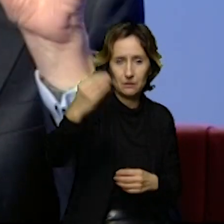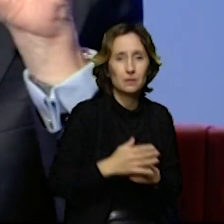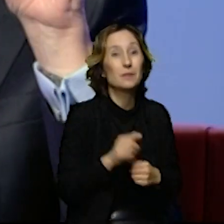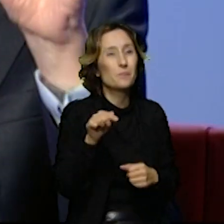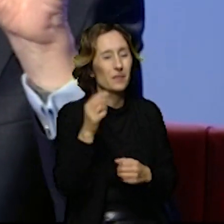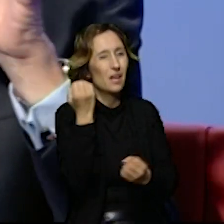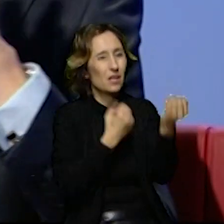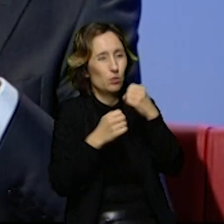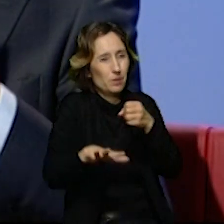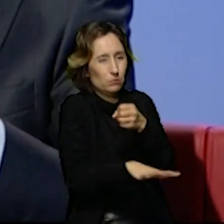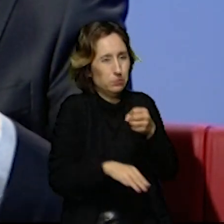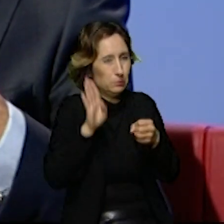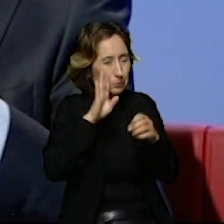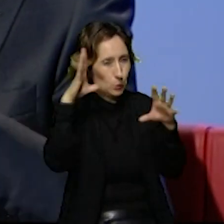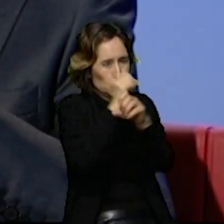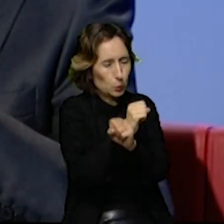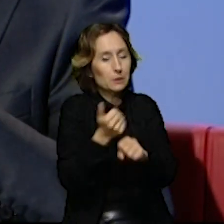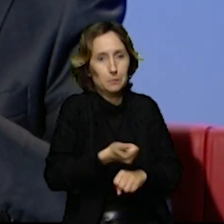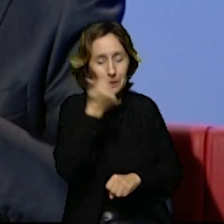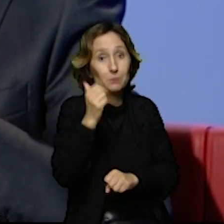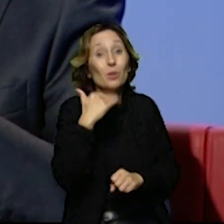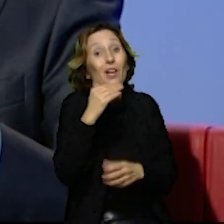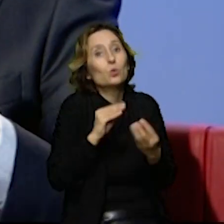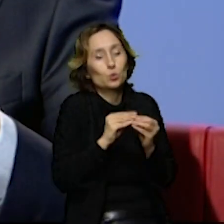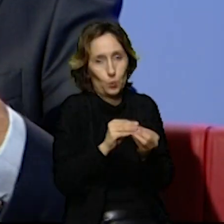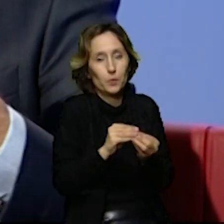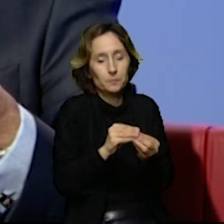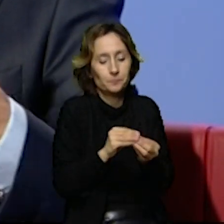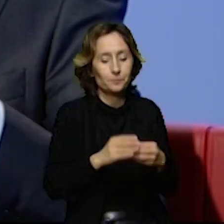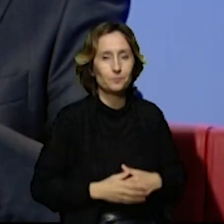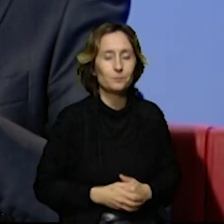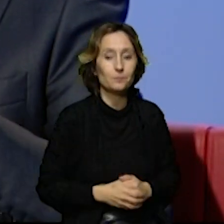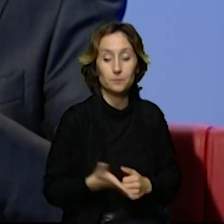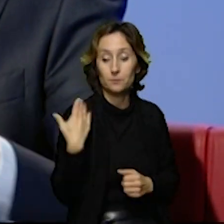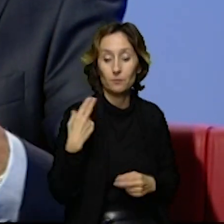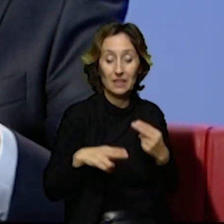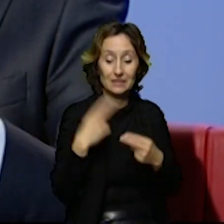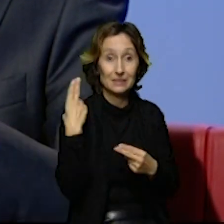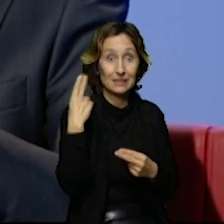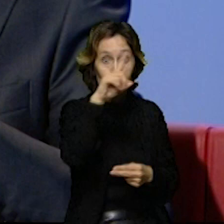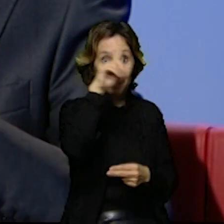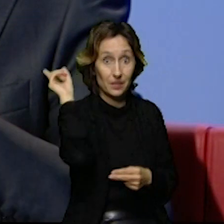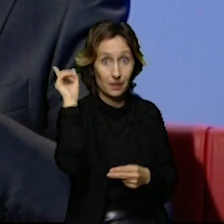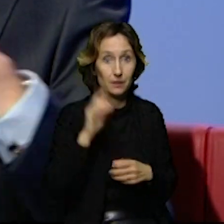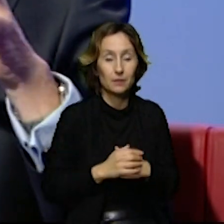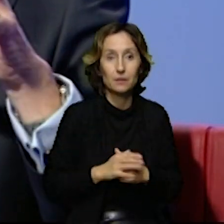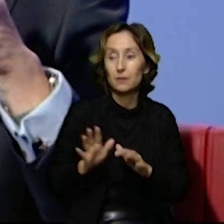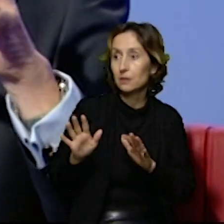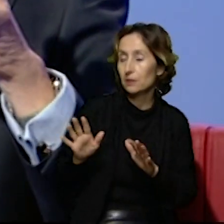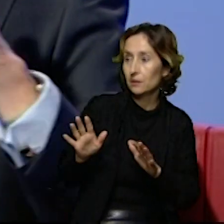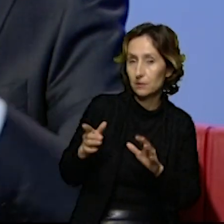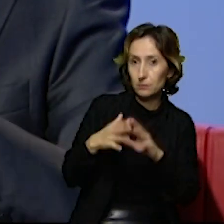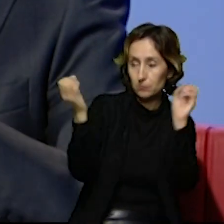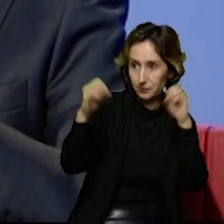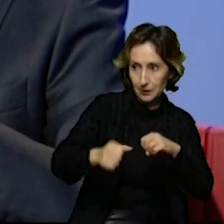más, ¿eh? Pero sí puede remediar algo. Mire, el otro día en un taxi en Madrid le dije al taxista... Es más, estoy de